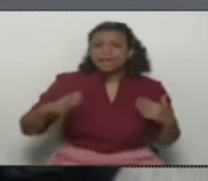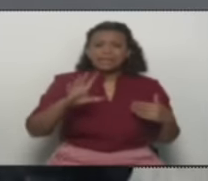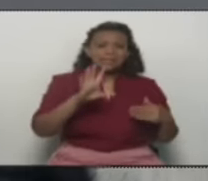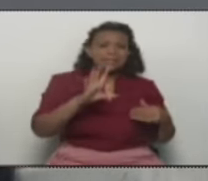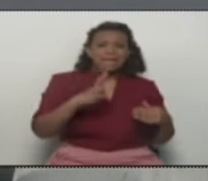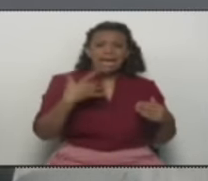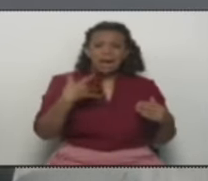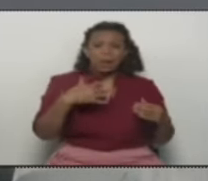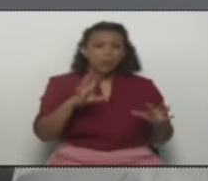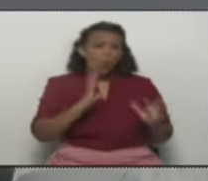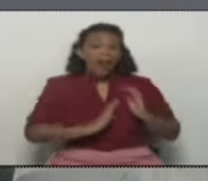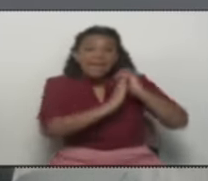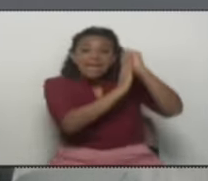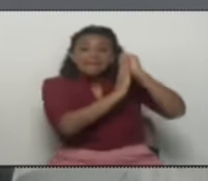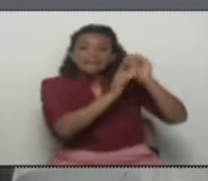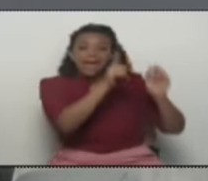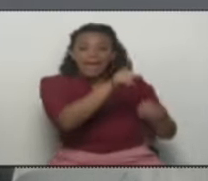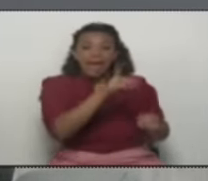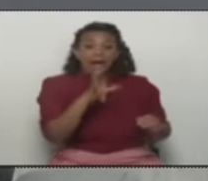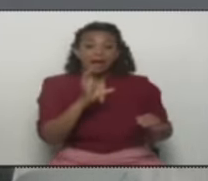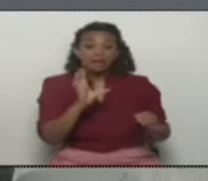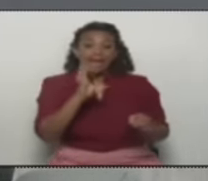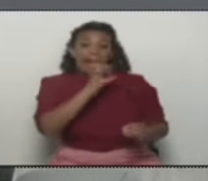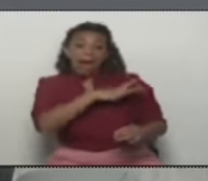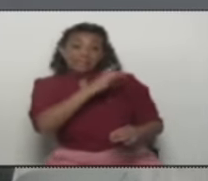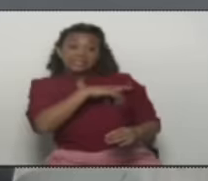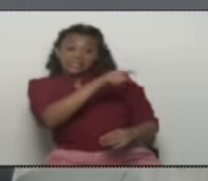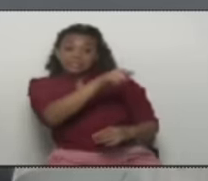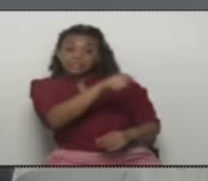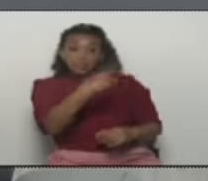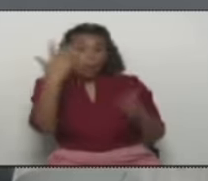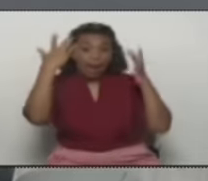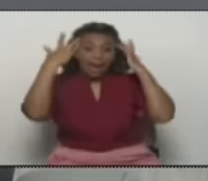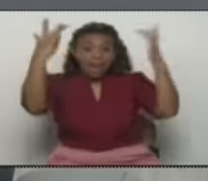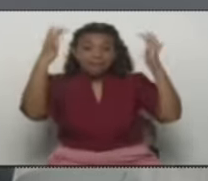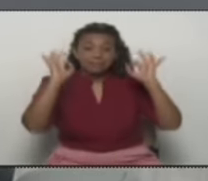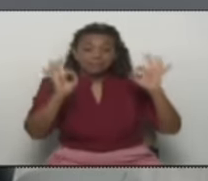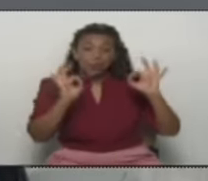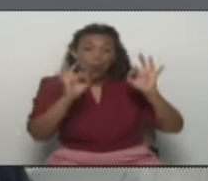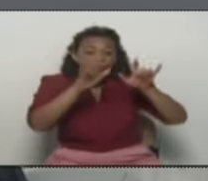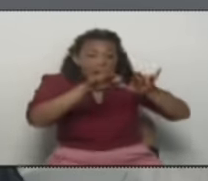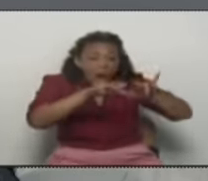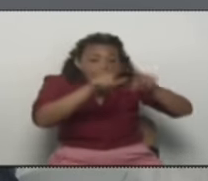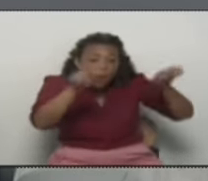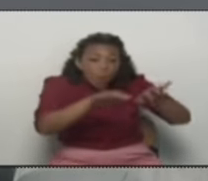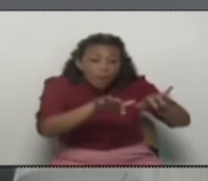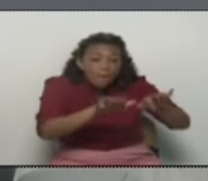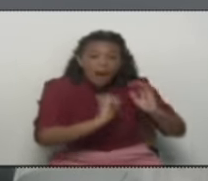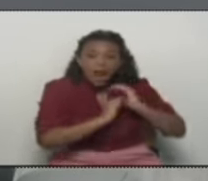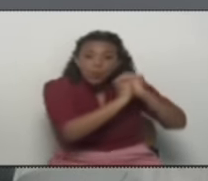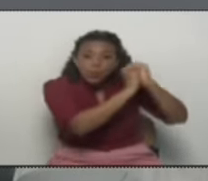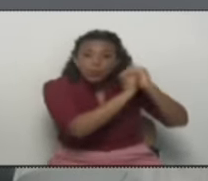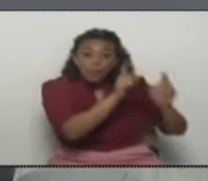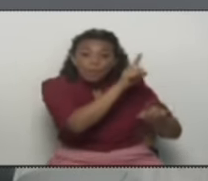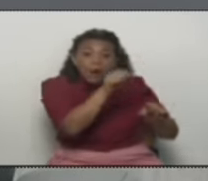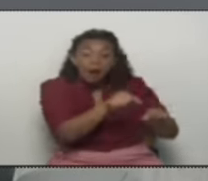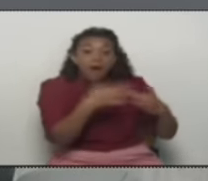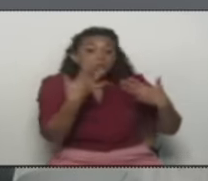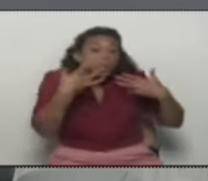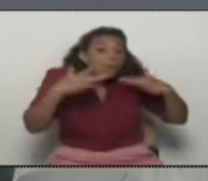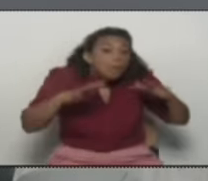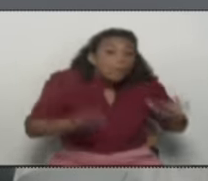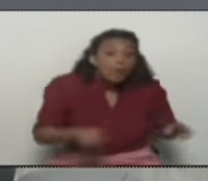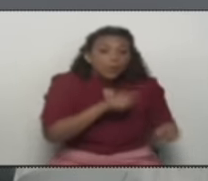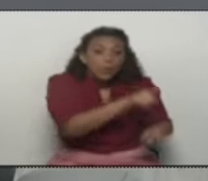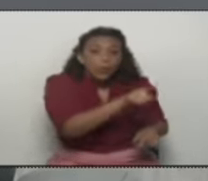los activistas, se le dice activista, hackeadores y activistas, ¿verdad? Entonces es un héroe de ese medio, supuestamente, que